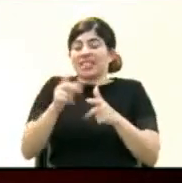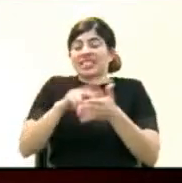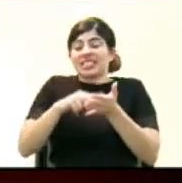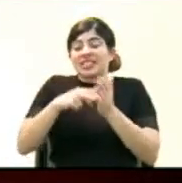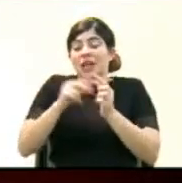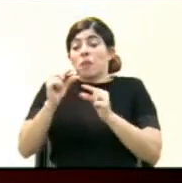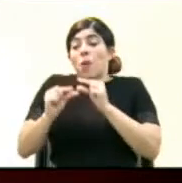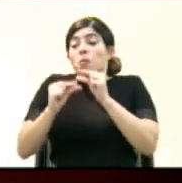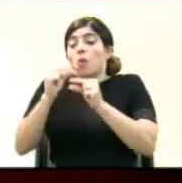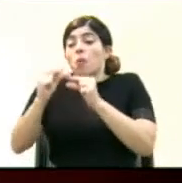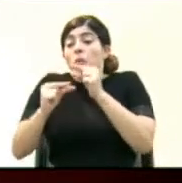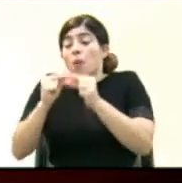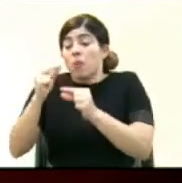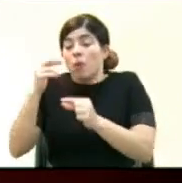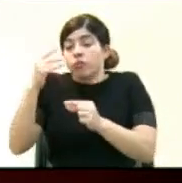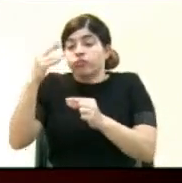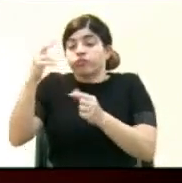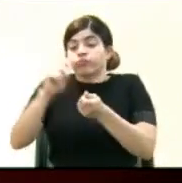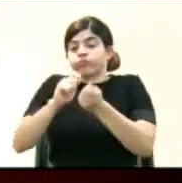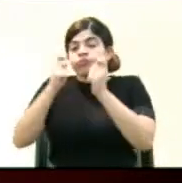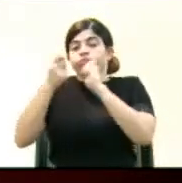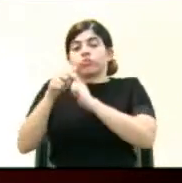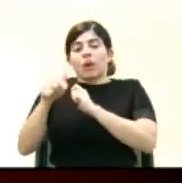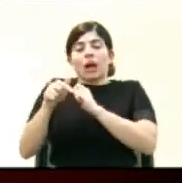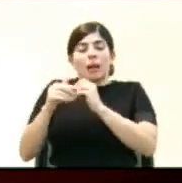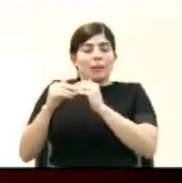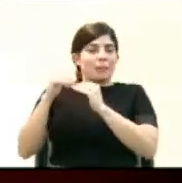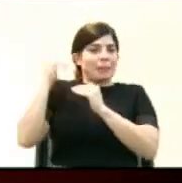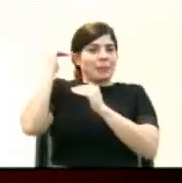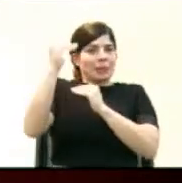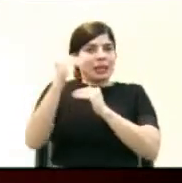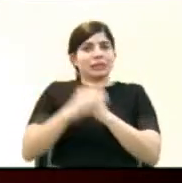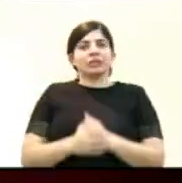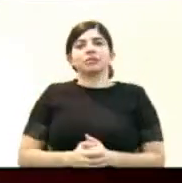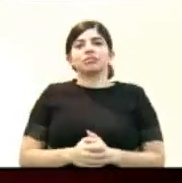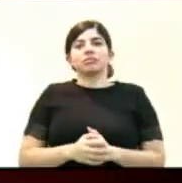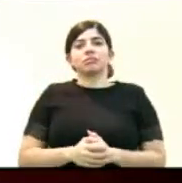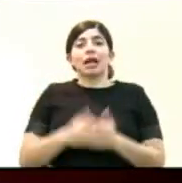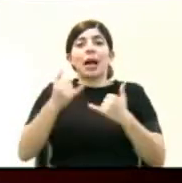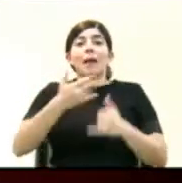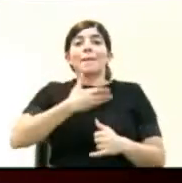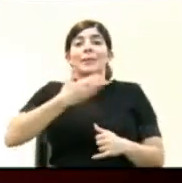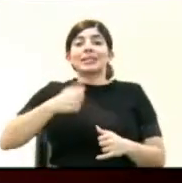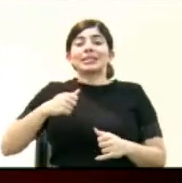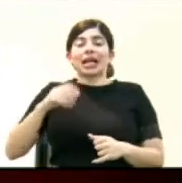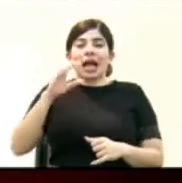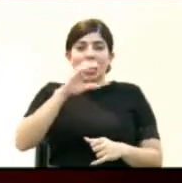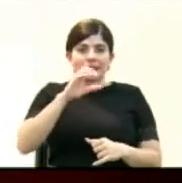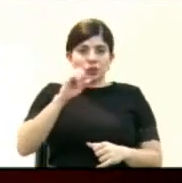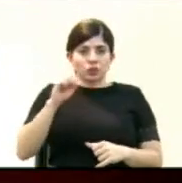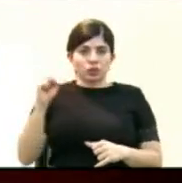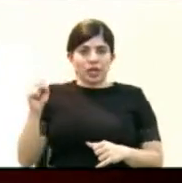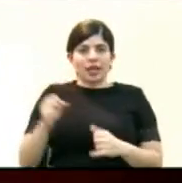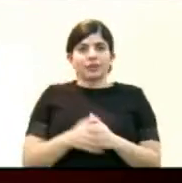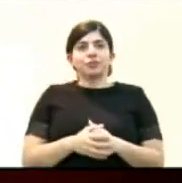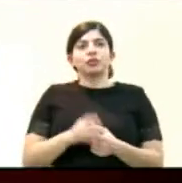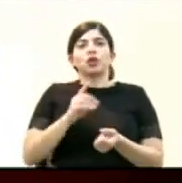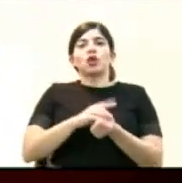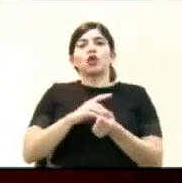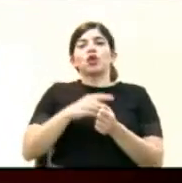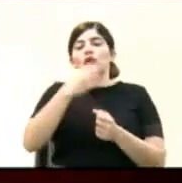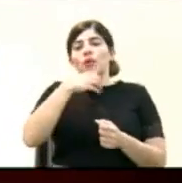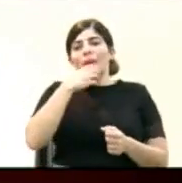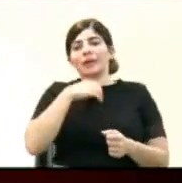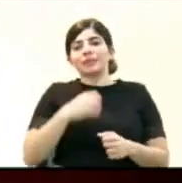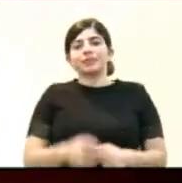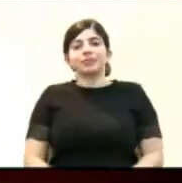gradualmente se va a convertir en la variante dominante. Gracias. Continuamos con el presidente ejecutivo de la Caja Costarricense de Seguro Social, el doctor